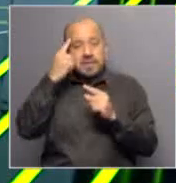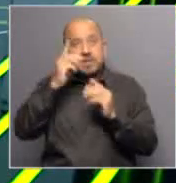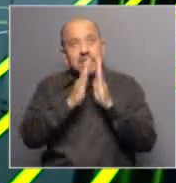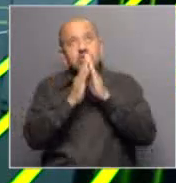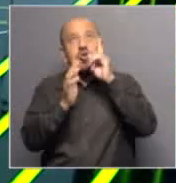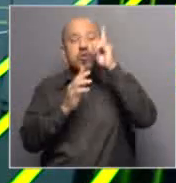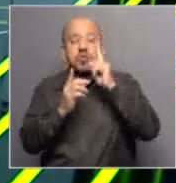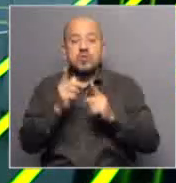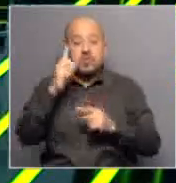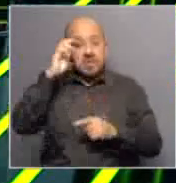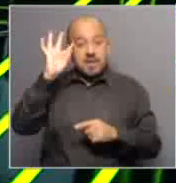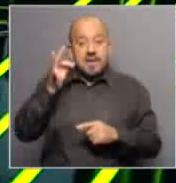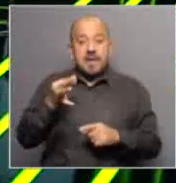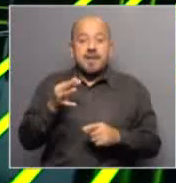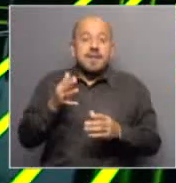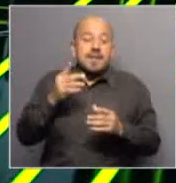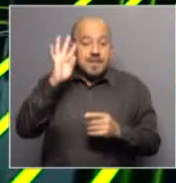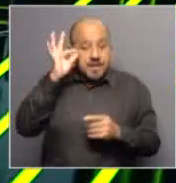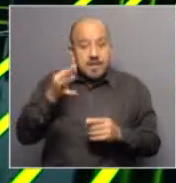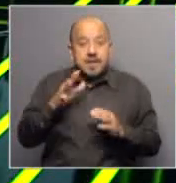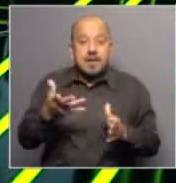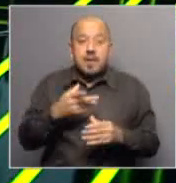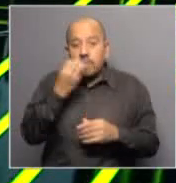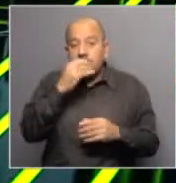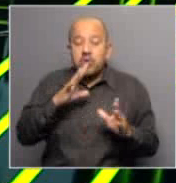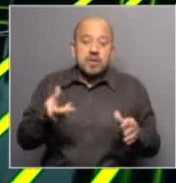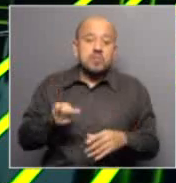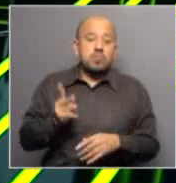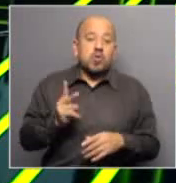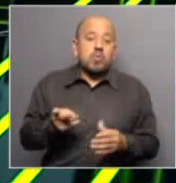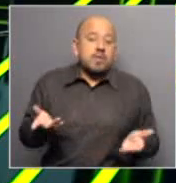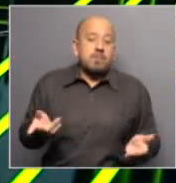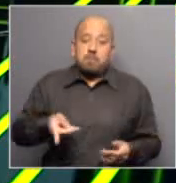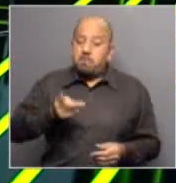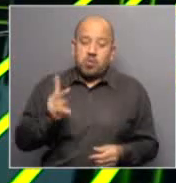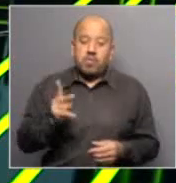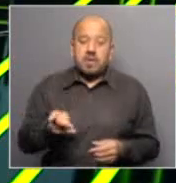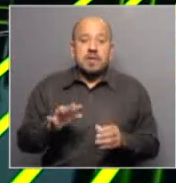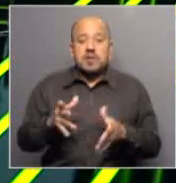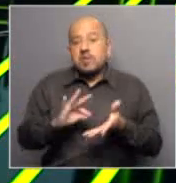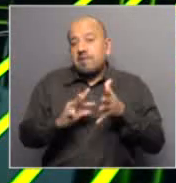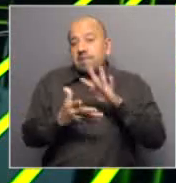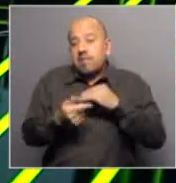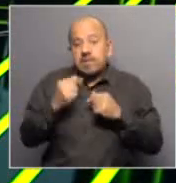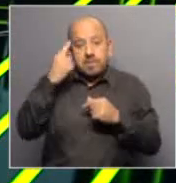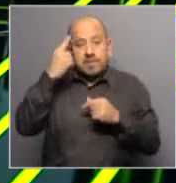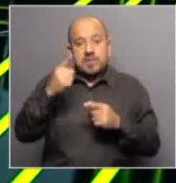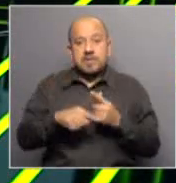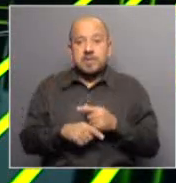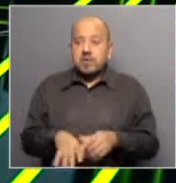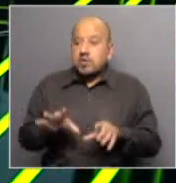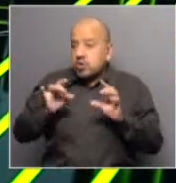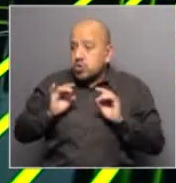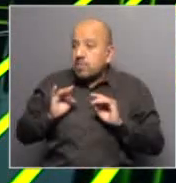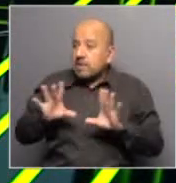que creen que lo mejor es prohibir. Es un dogma, dogma ideológico. ¿Pero es mero